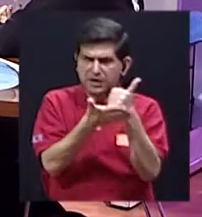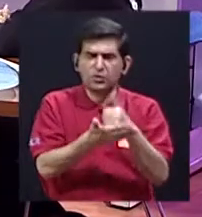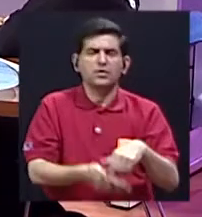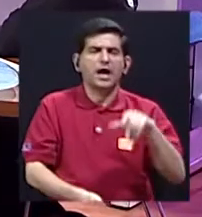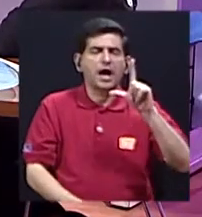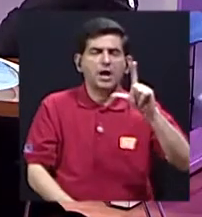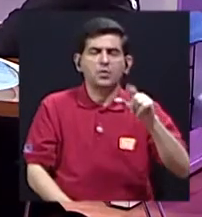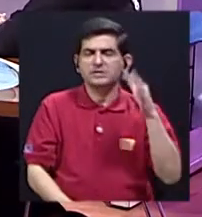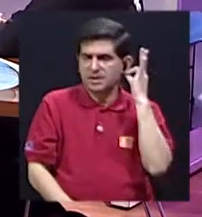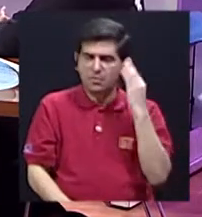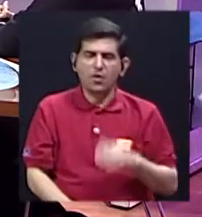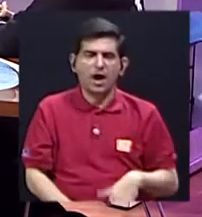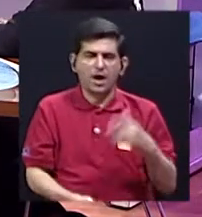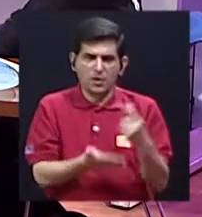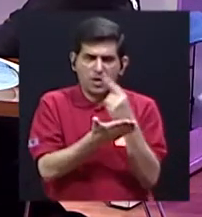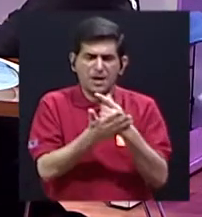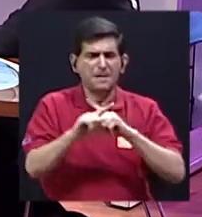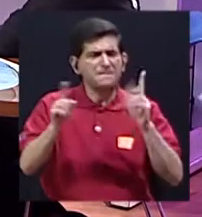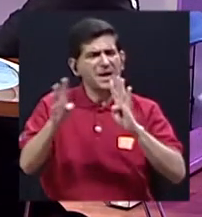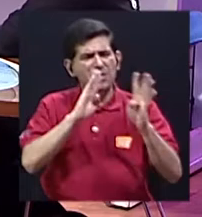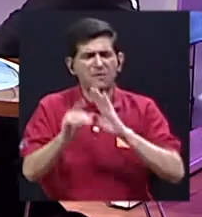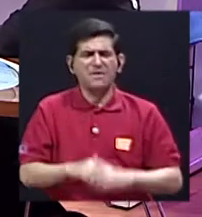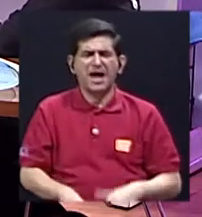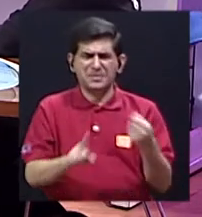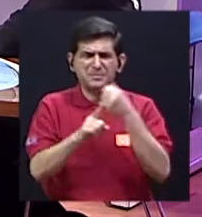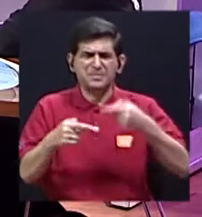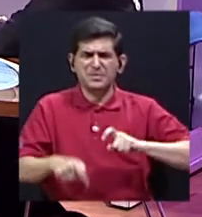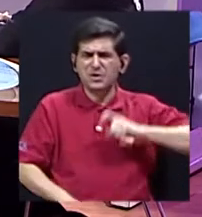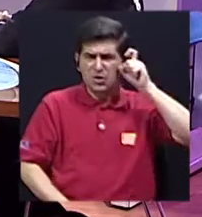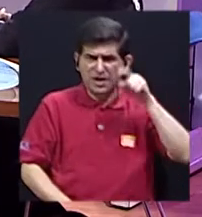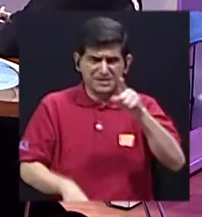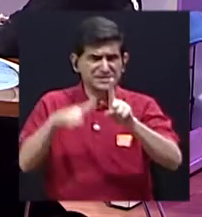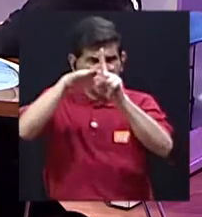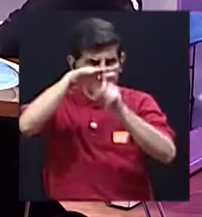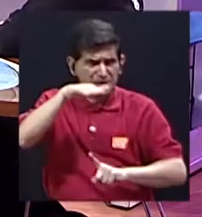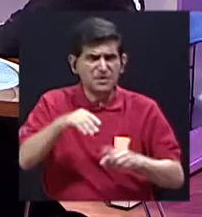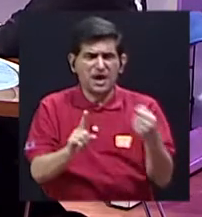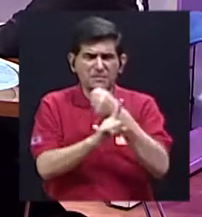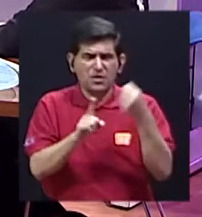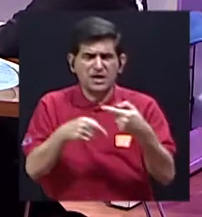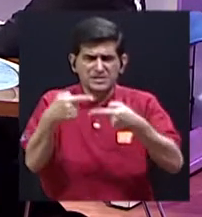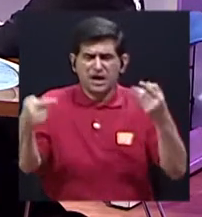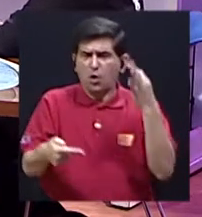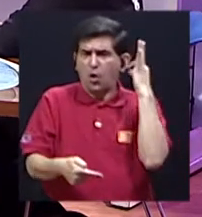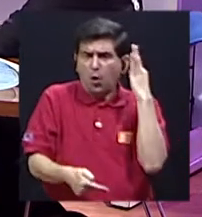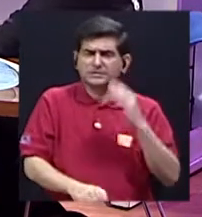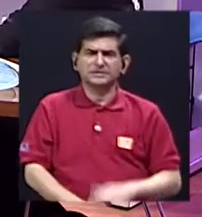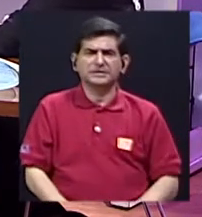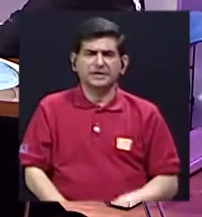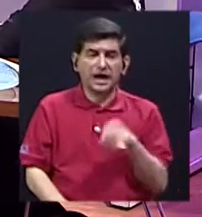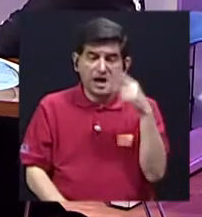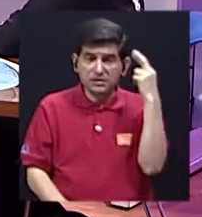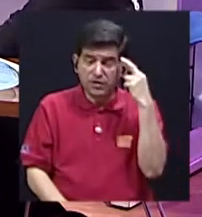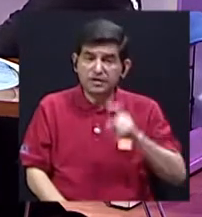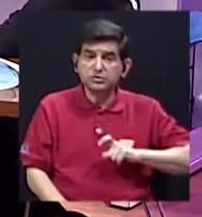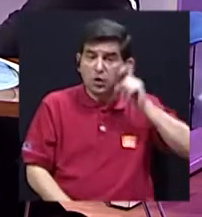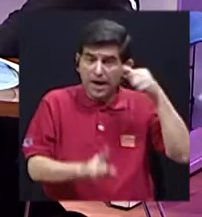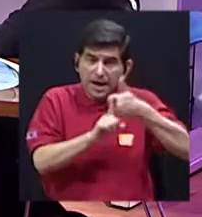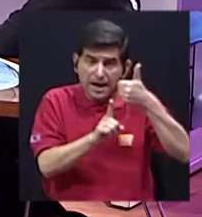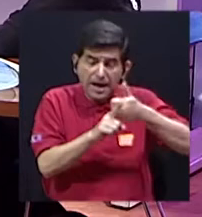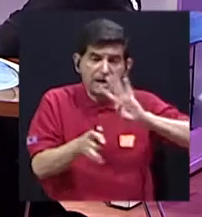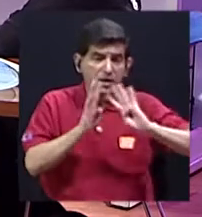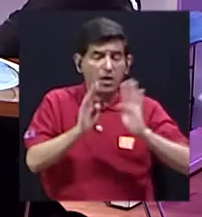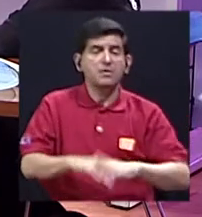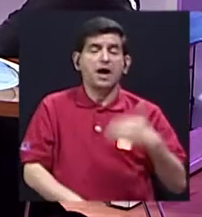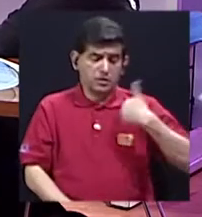dice luisa de guadalupe pero hablar de violencia de género no es eso invisibilizar la violencia contra las mujeres esto porque el género en sí implica